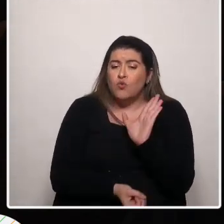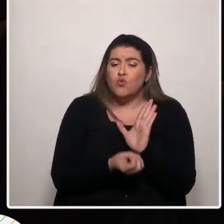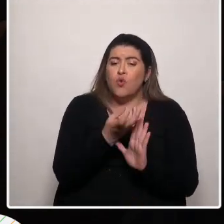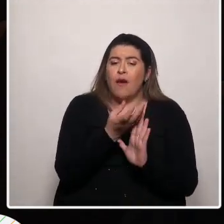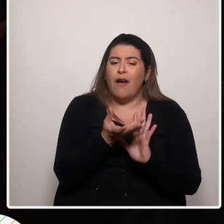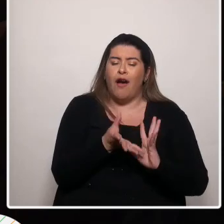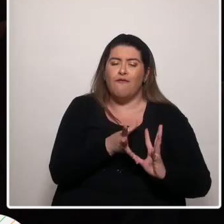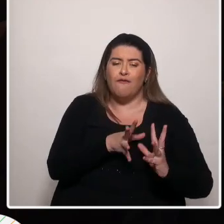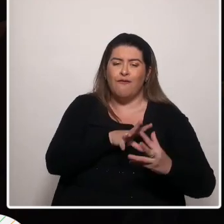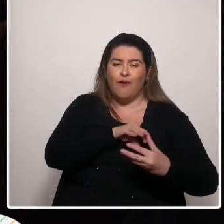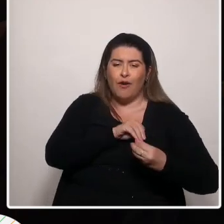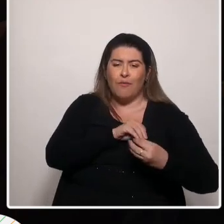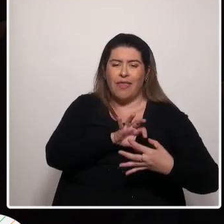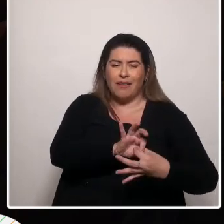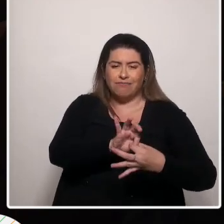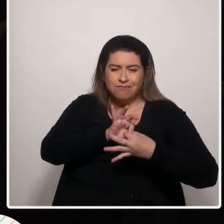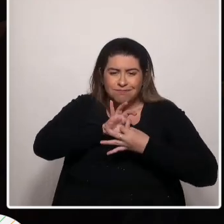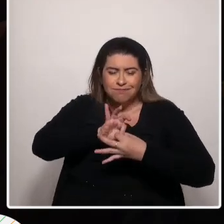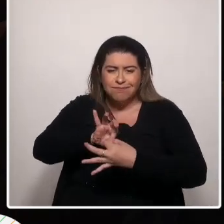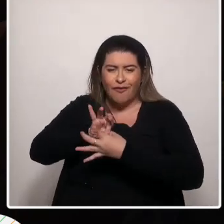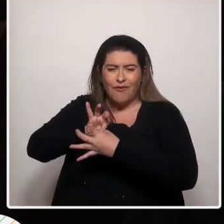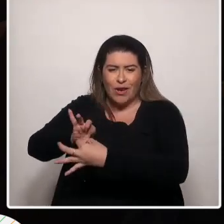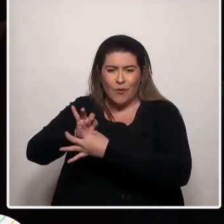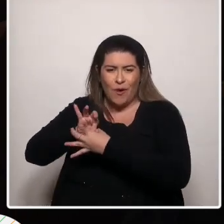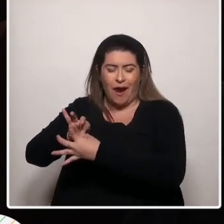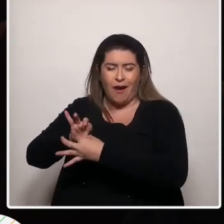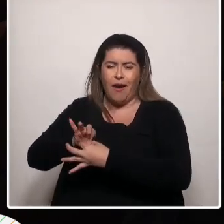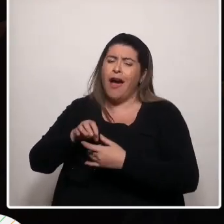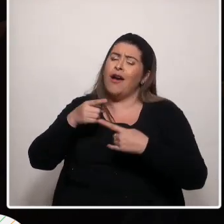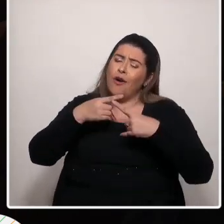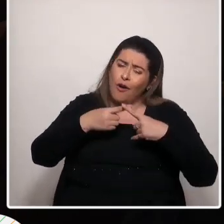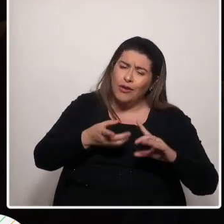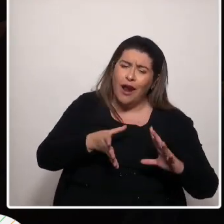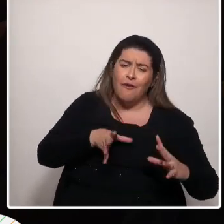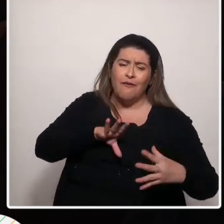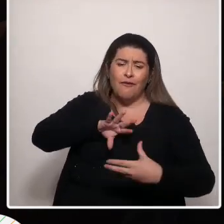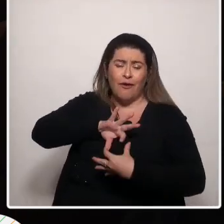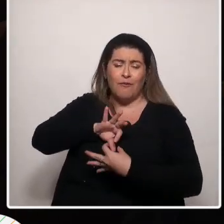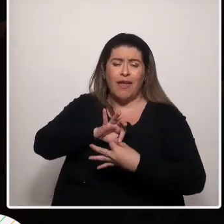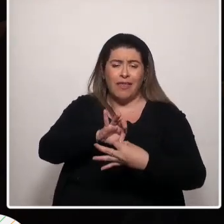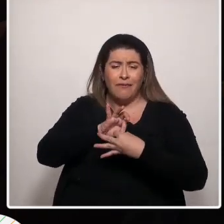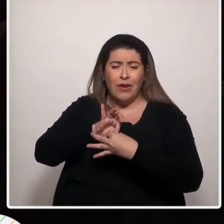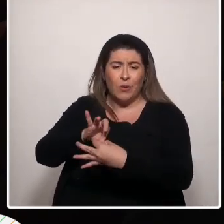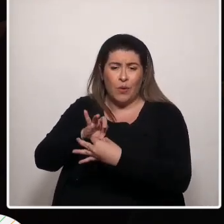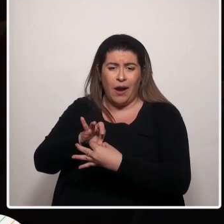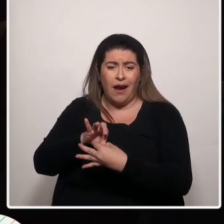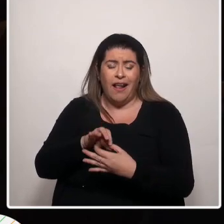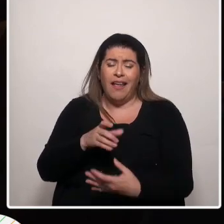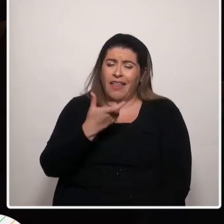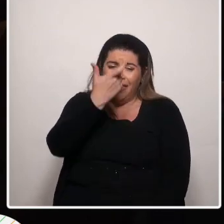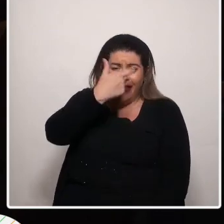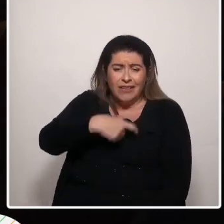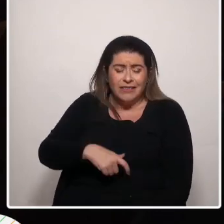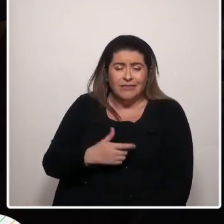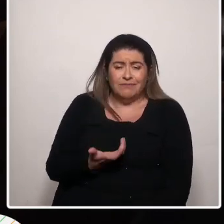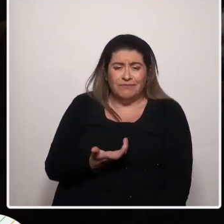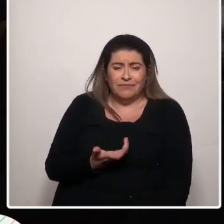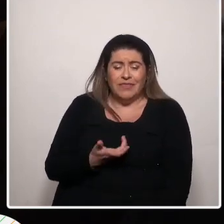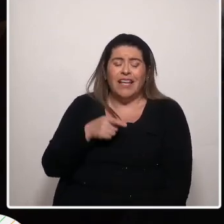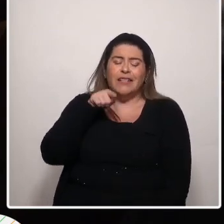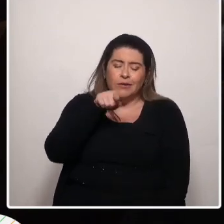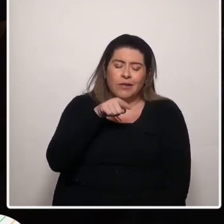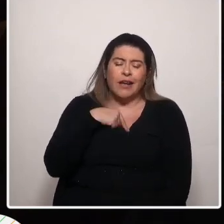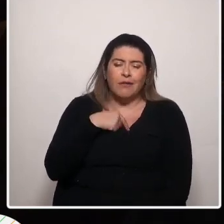de vincularnos en nuestra sociedad. Hay otras formas también de ser, ¿no? Y eso también es lo que queremos poner en